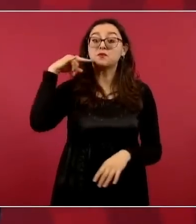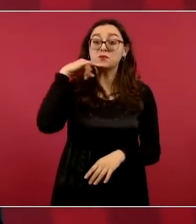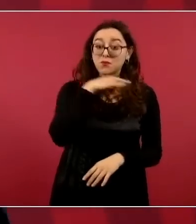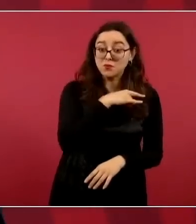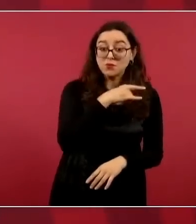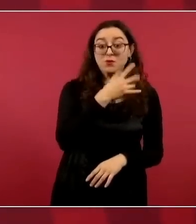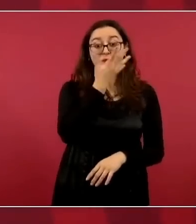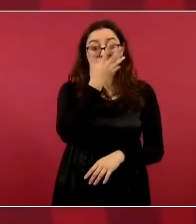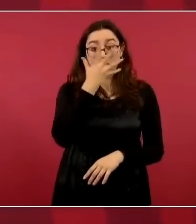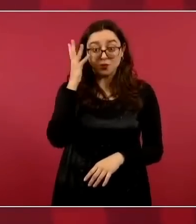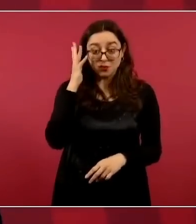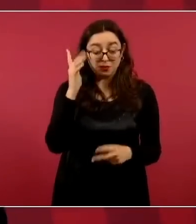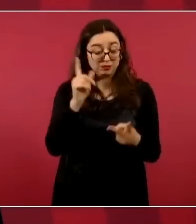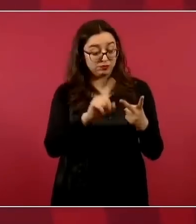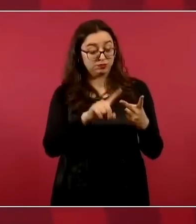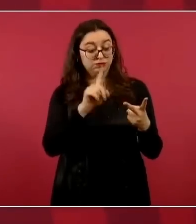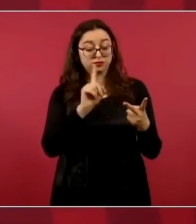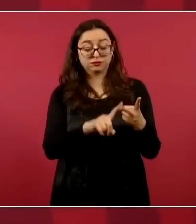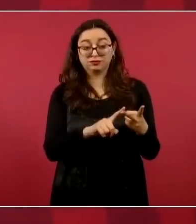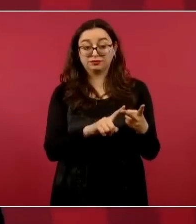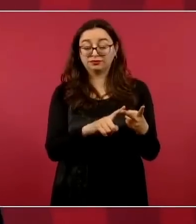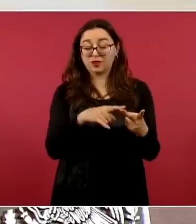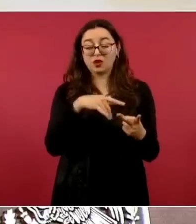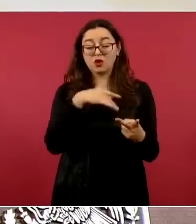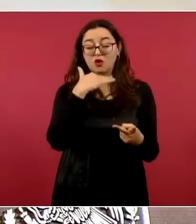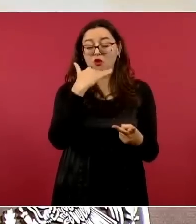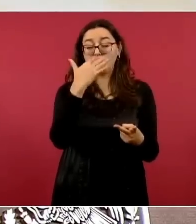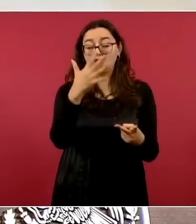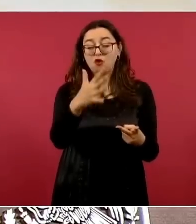Les gusta mucho el dinero, su verdadero Dios